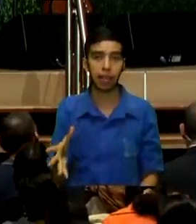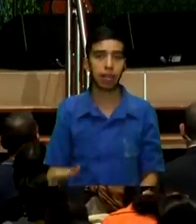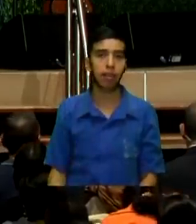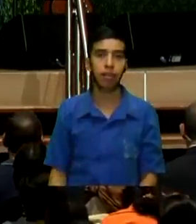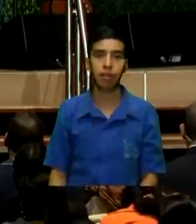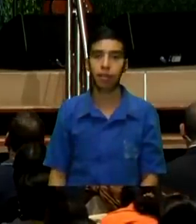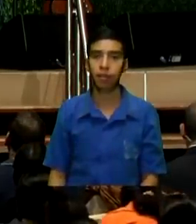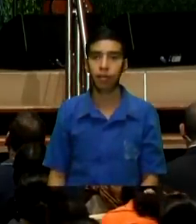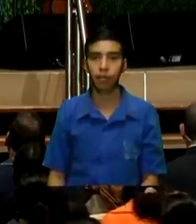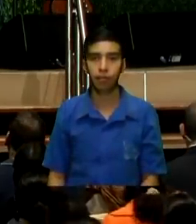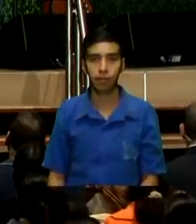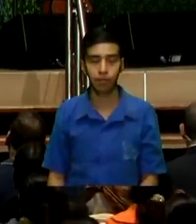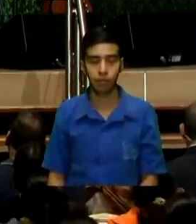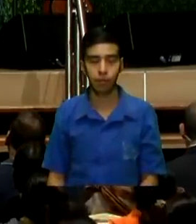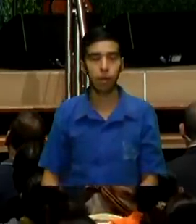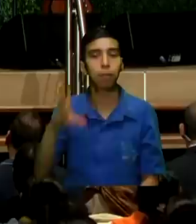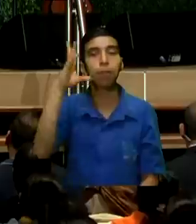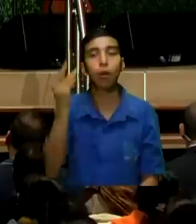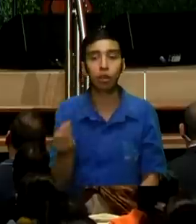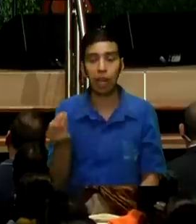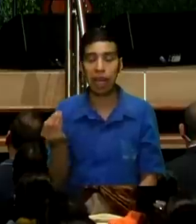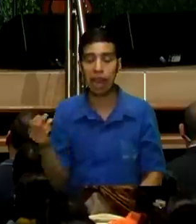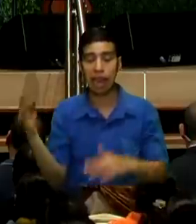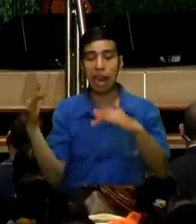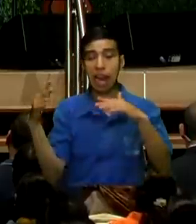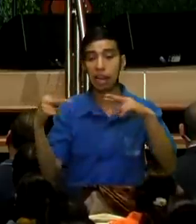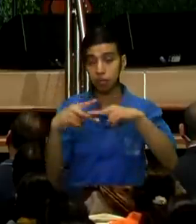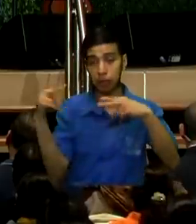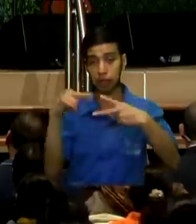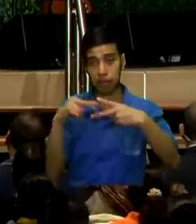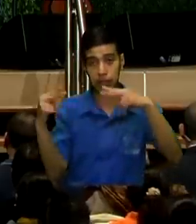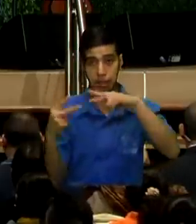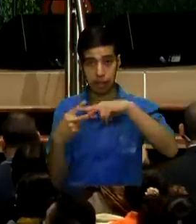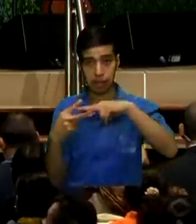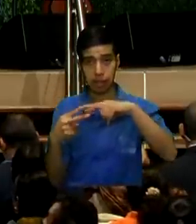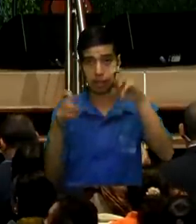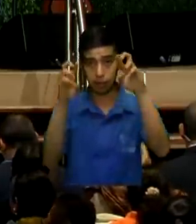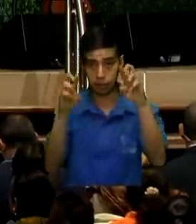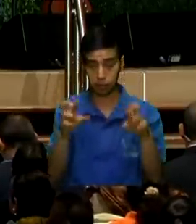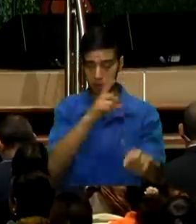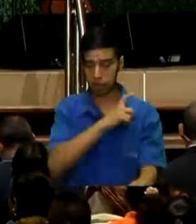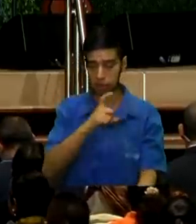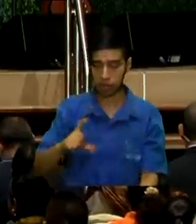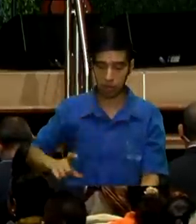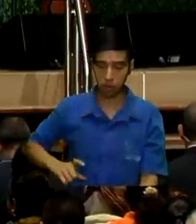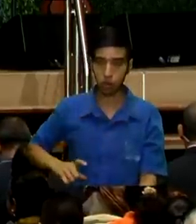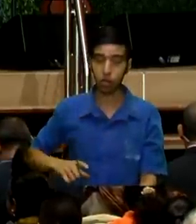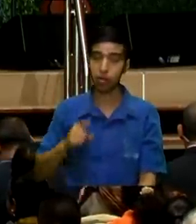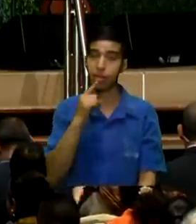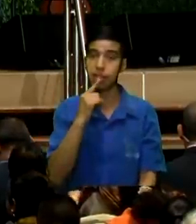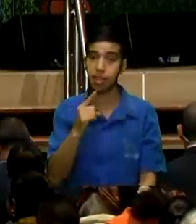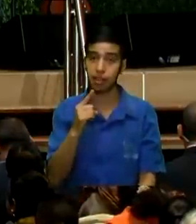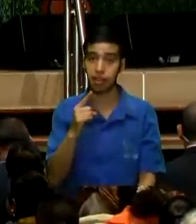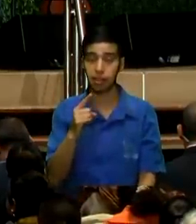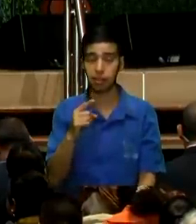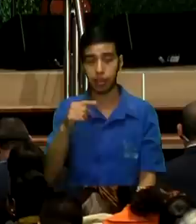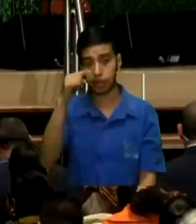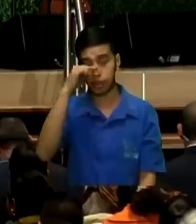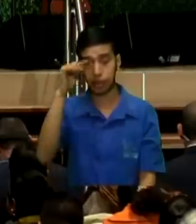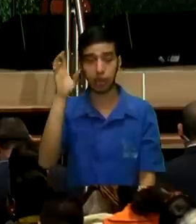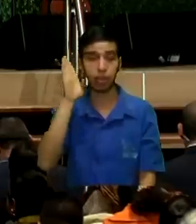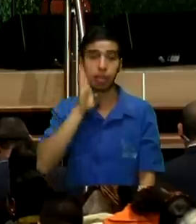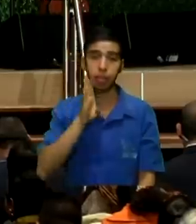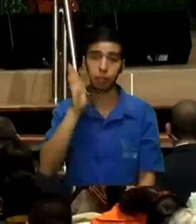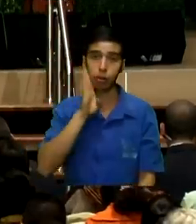Porque dentro de las batallas del cristiano, está esta que dice 2 Timoteo 4:7, bueno,